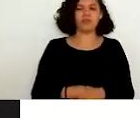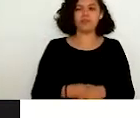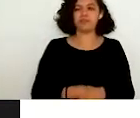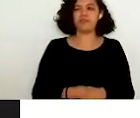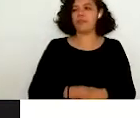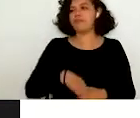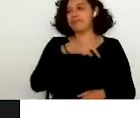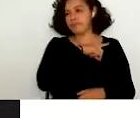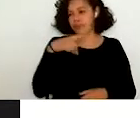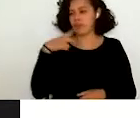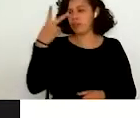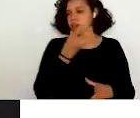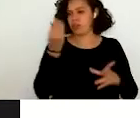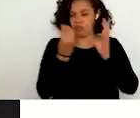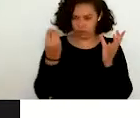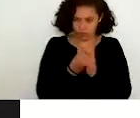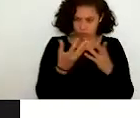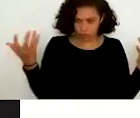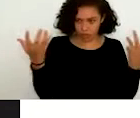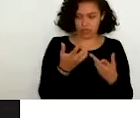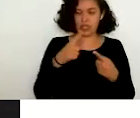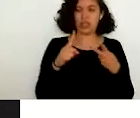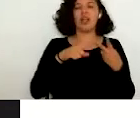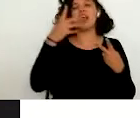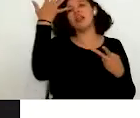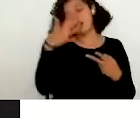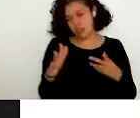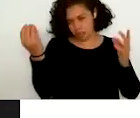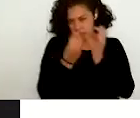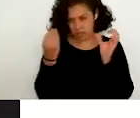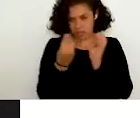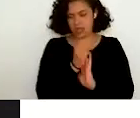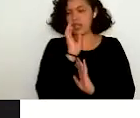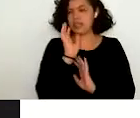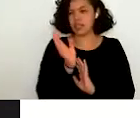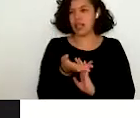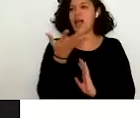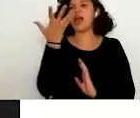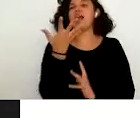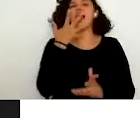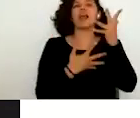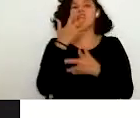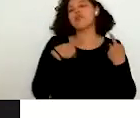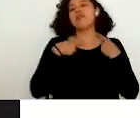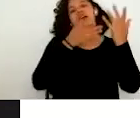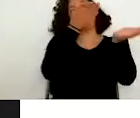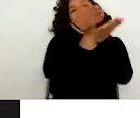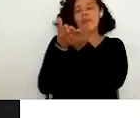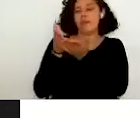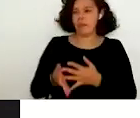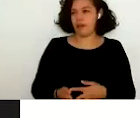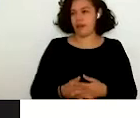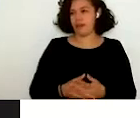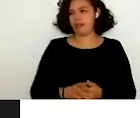hicimos los 2 cursos, que tuvieron 10 clases y que sí, al menos 15 personas fueron, ¿no? Otro